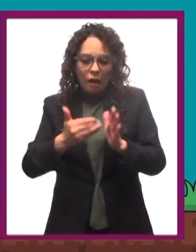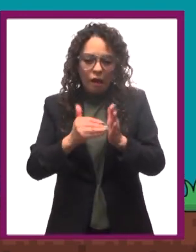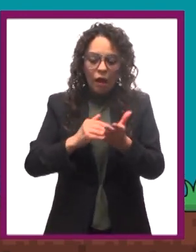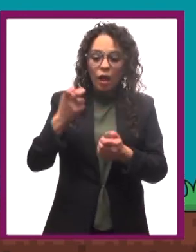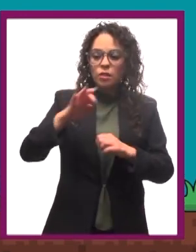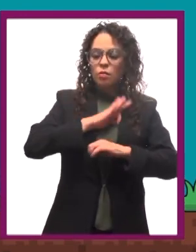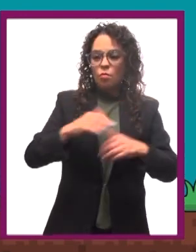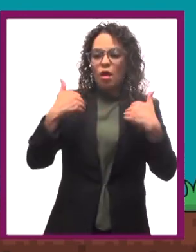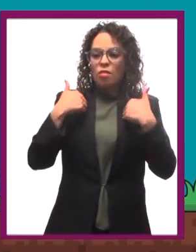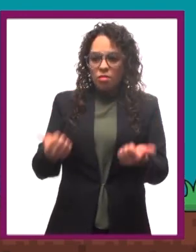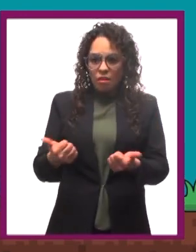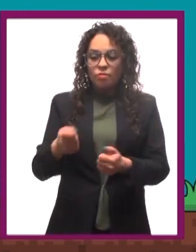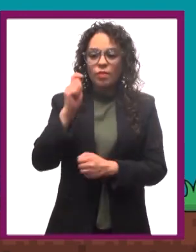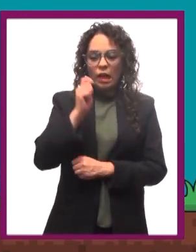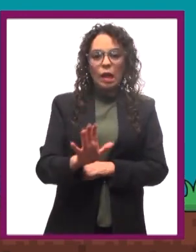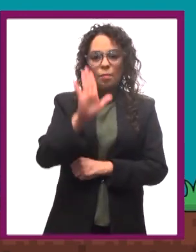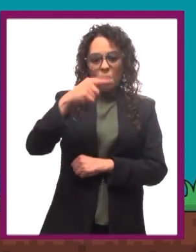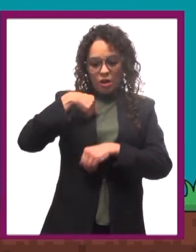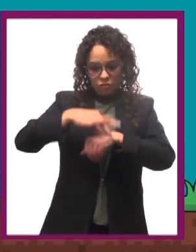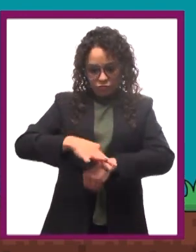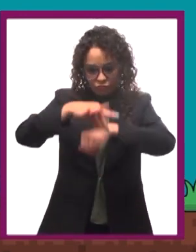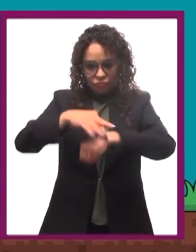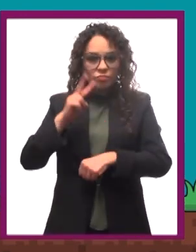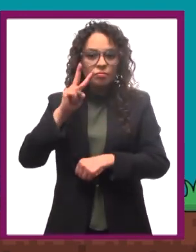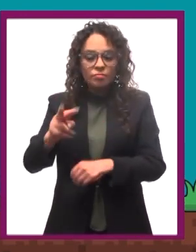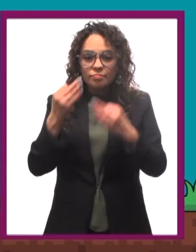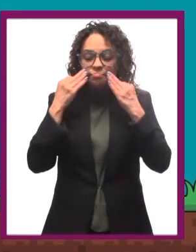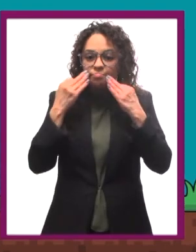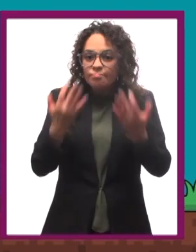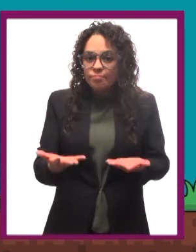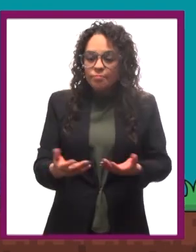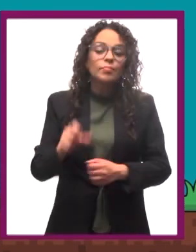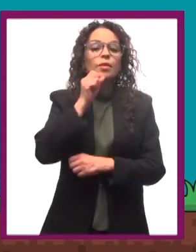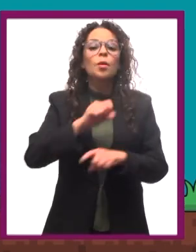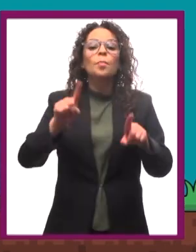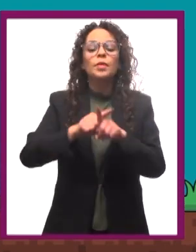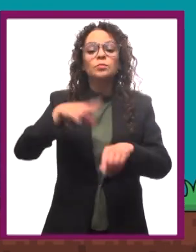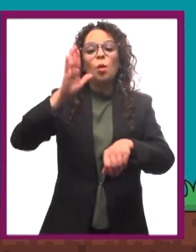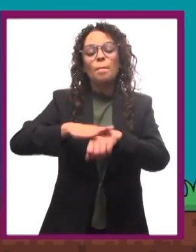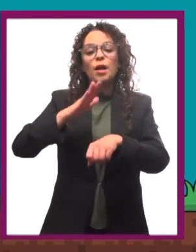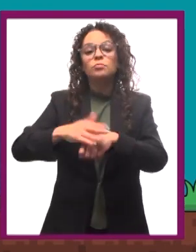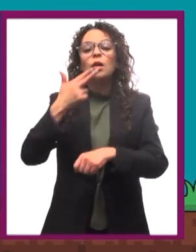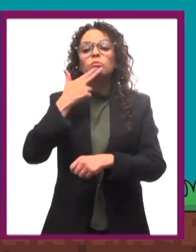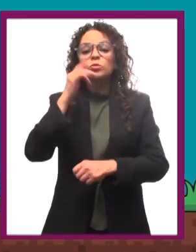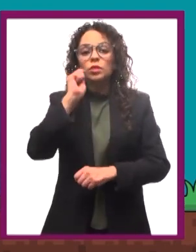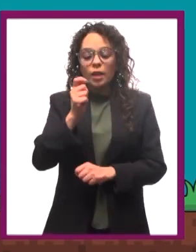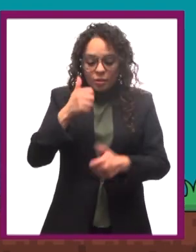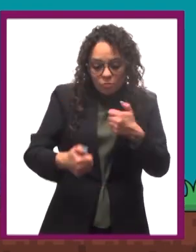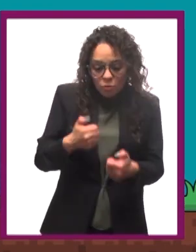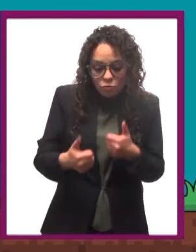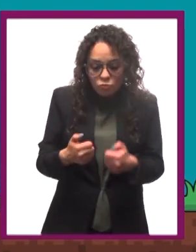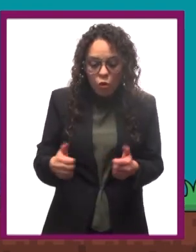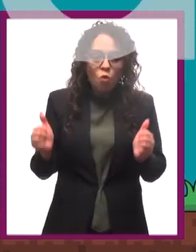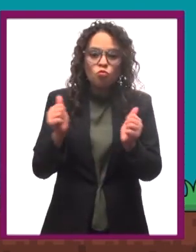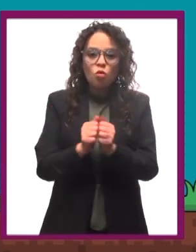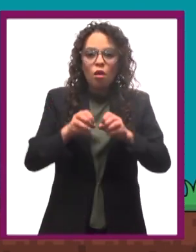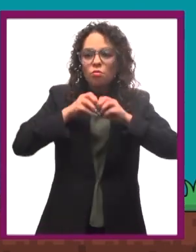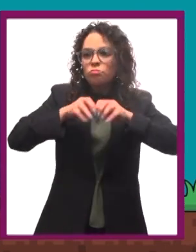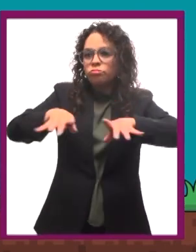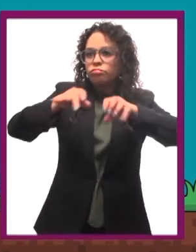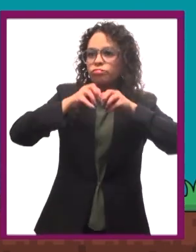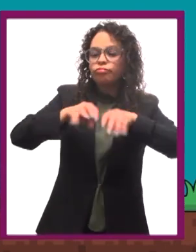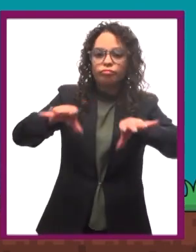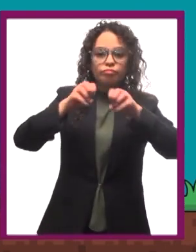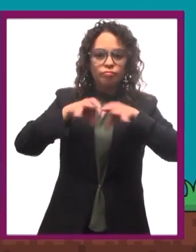podemos llegar a esa conclusión y vivirlo también en primera persona. También se utilizan muchísimo, cada vez más, los videojuegos y la